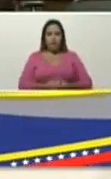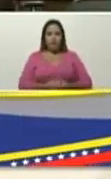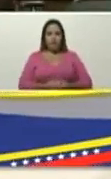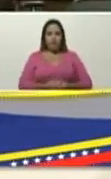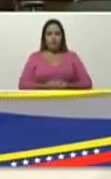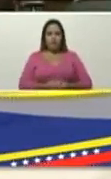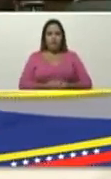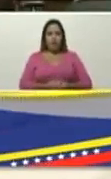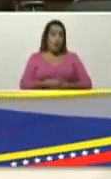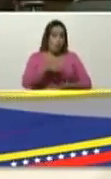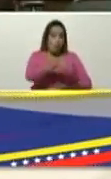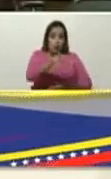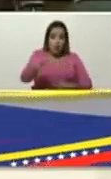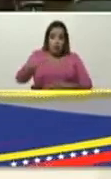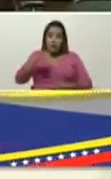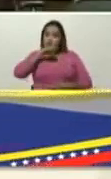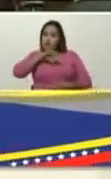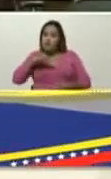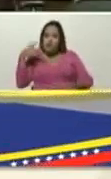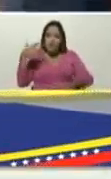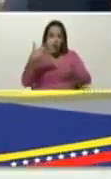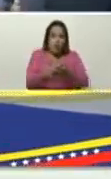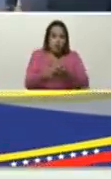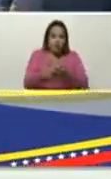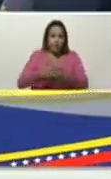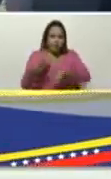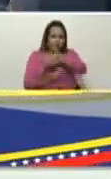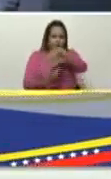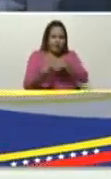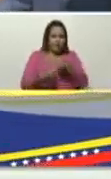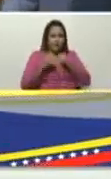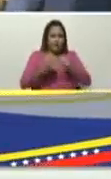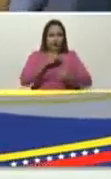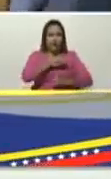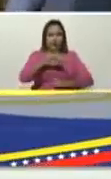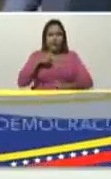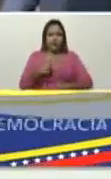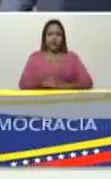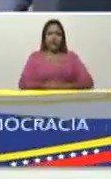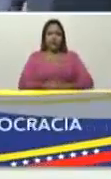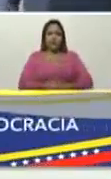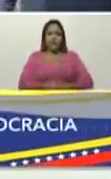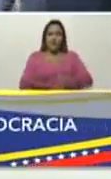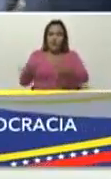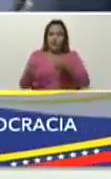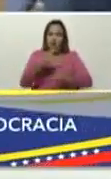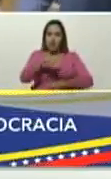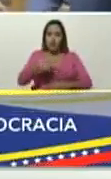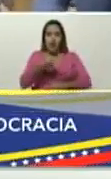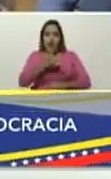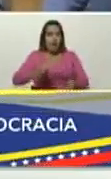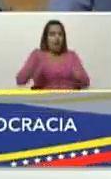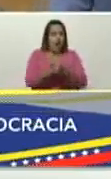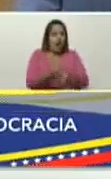Es por el pueblo, es por la historia, es por la rebeldía nuestra. Y las victorias nuestras, ¿las hemos logrado